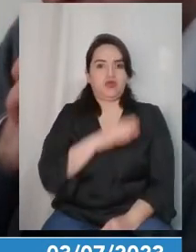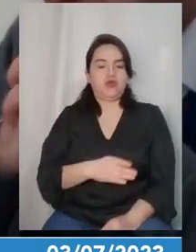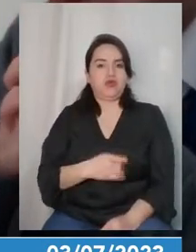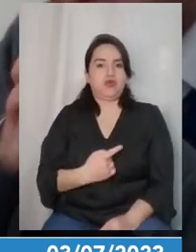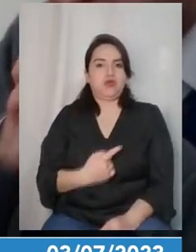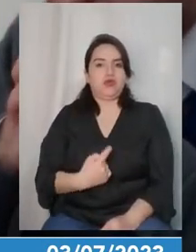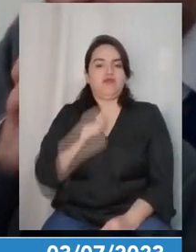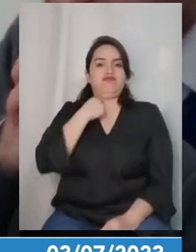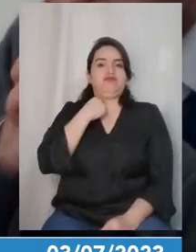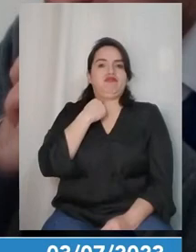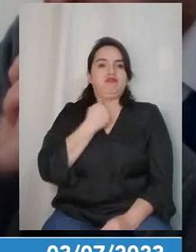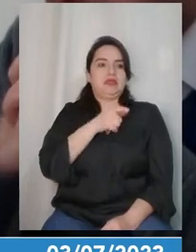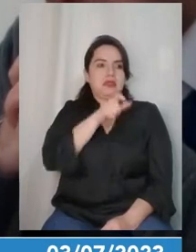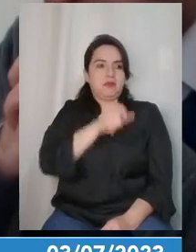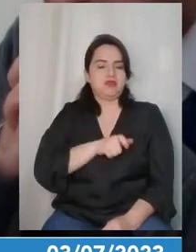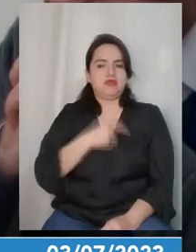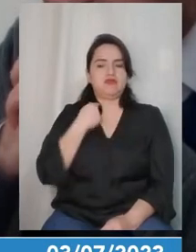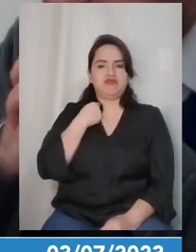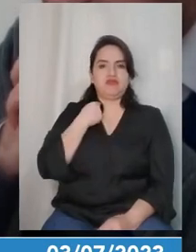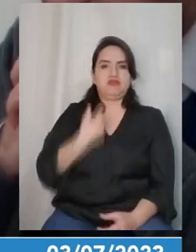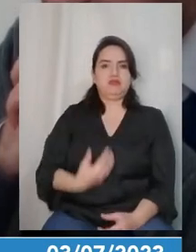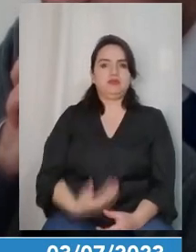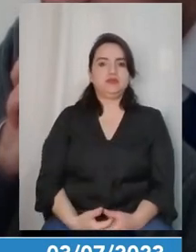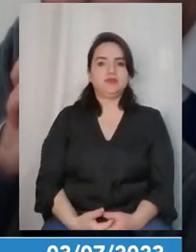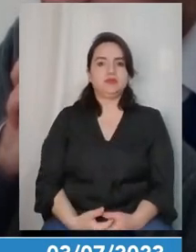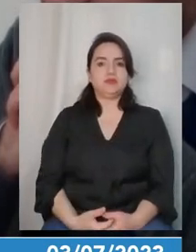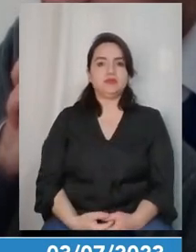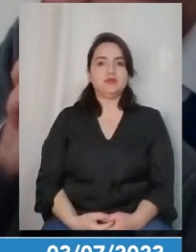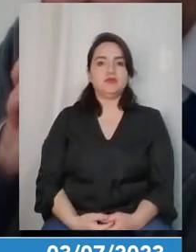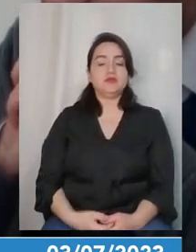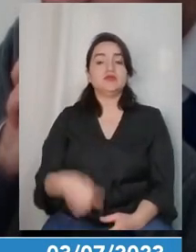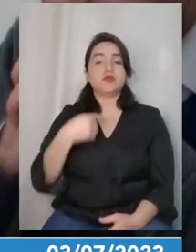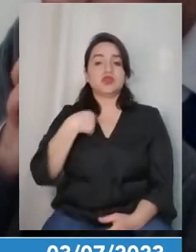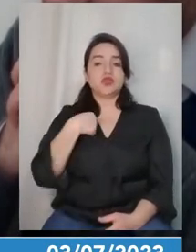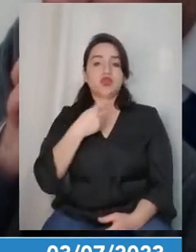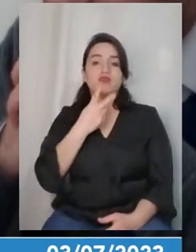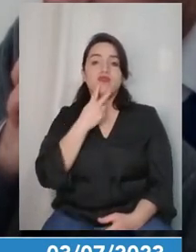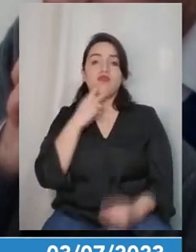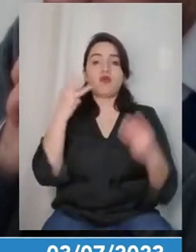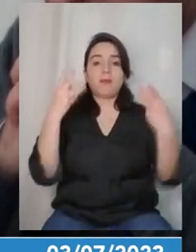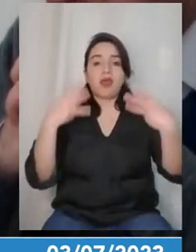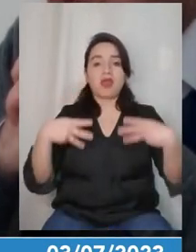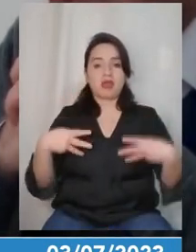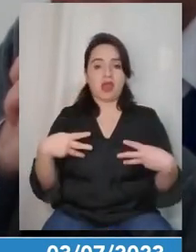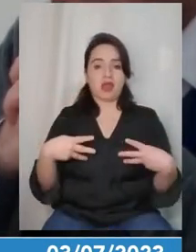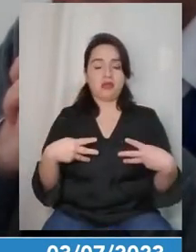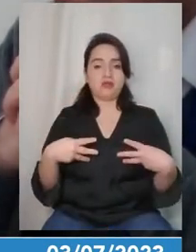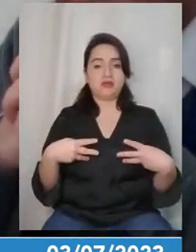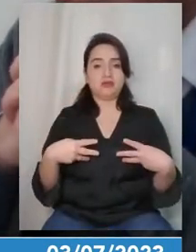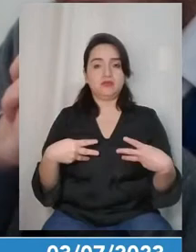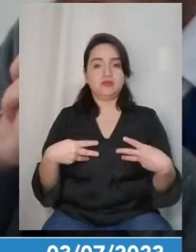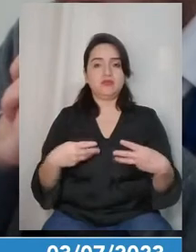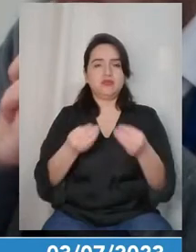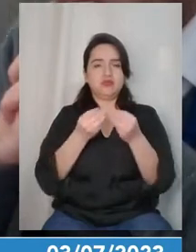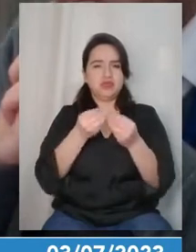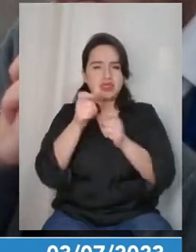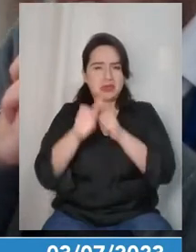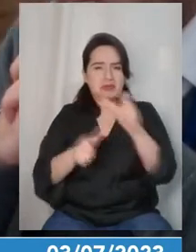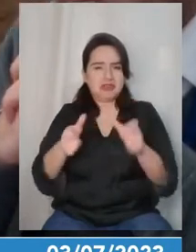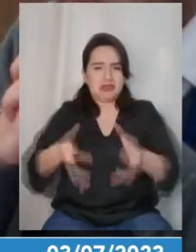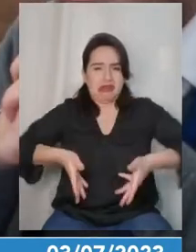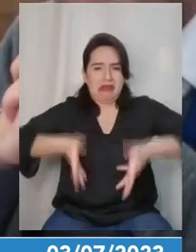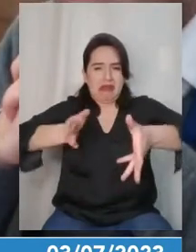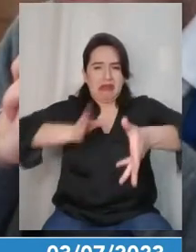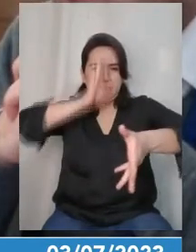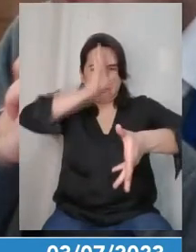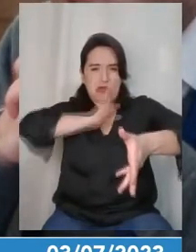esa persona. O yo, que soy de Magallanes, está lleno de perros callejeros que a veces atacan a